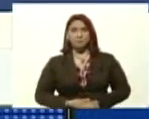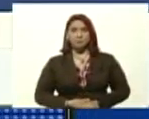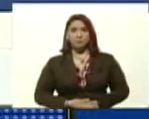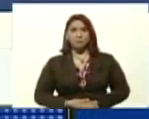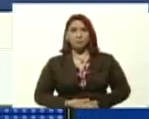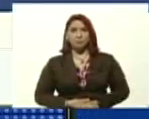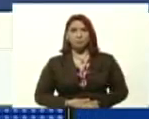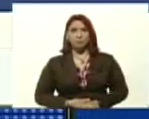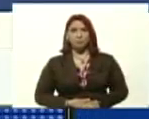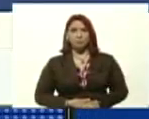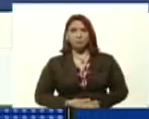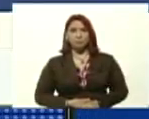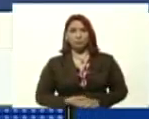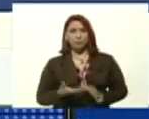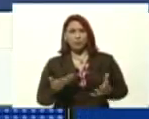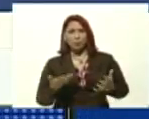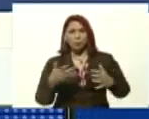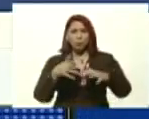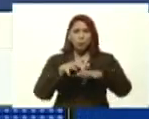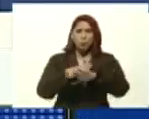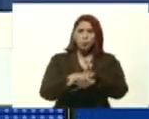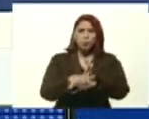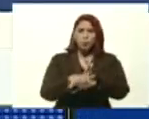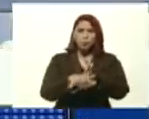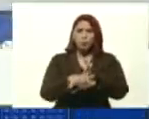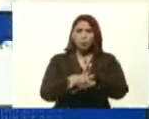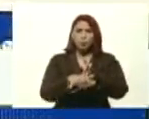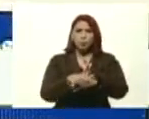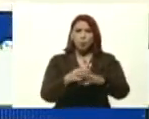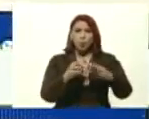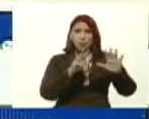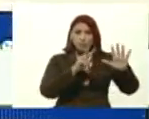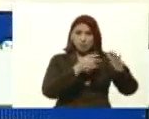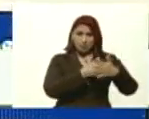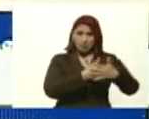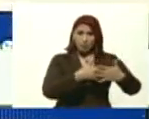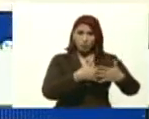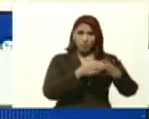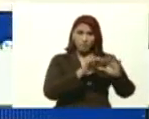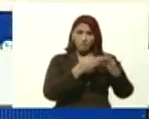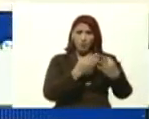Si combinamos las 7 millones de familias